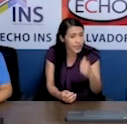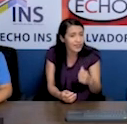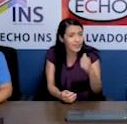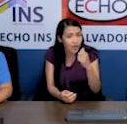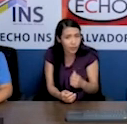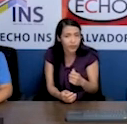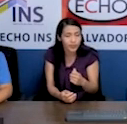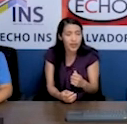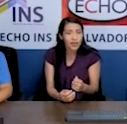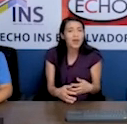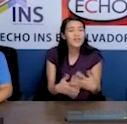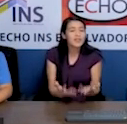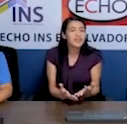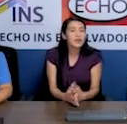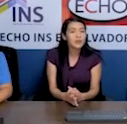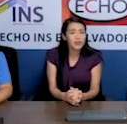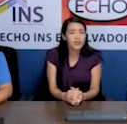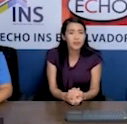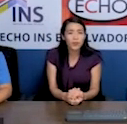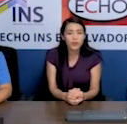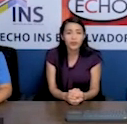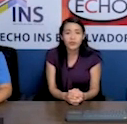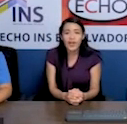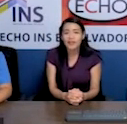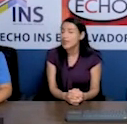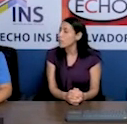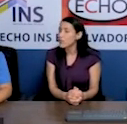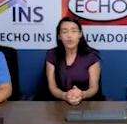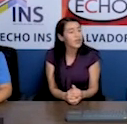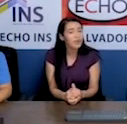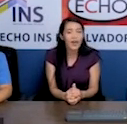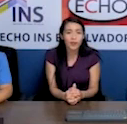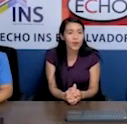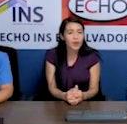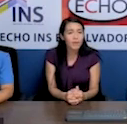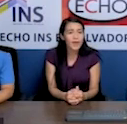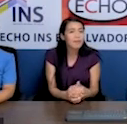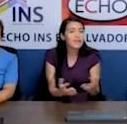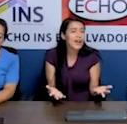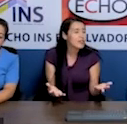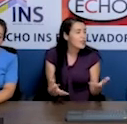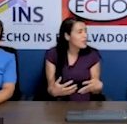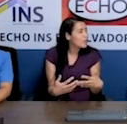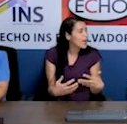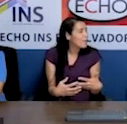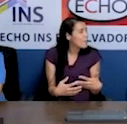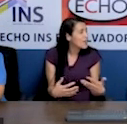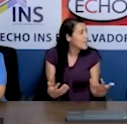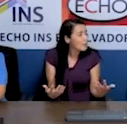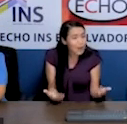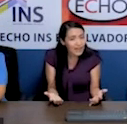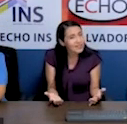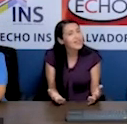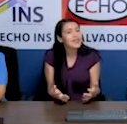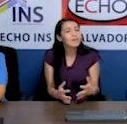síntomas angustiantes agudos. Me decía un doctor hace poco, doctora, es que yo no fui educado para matar, yo fui educado